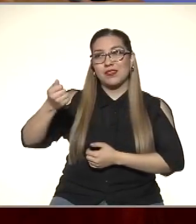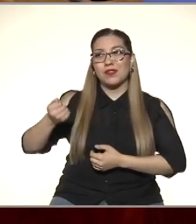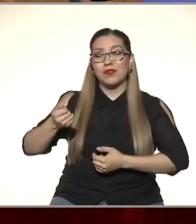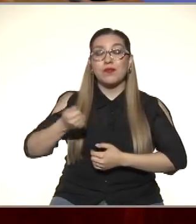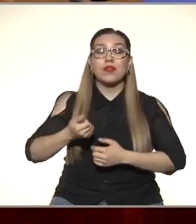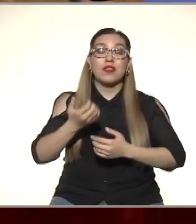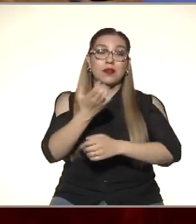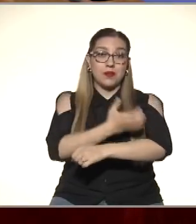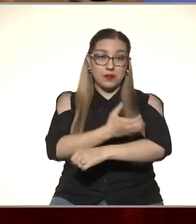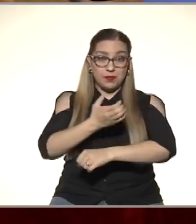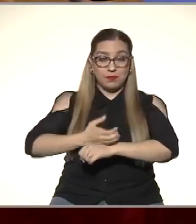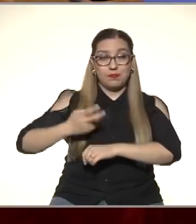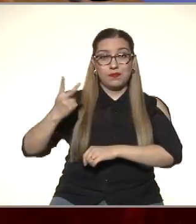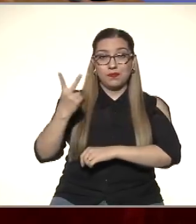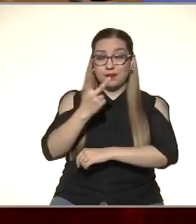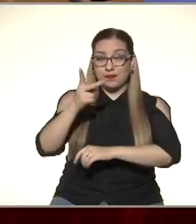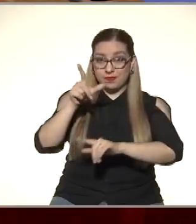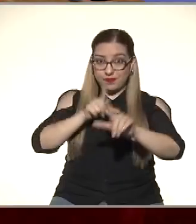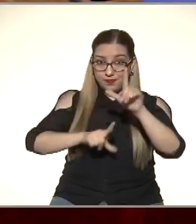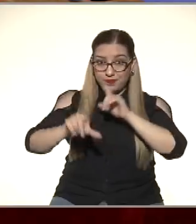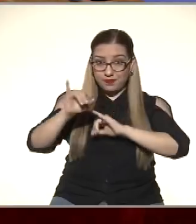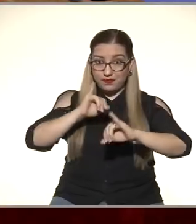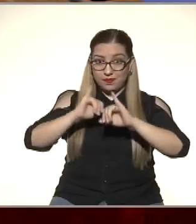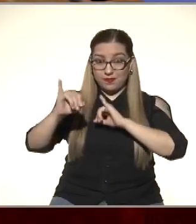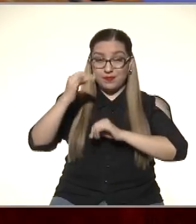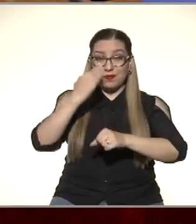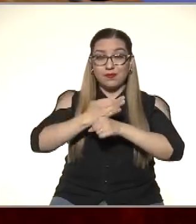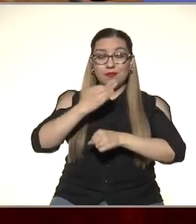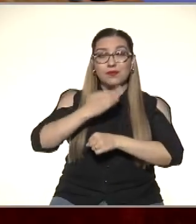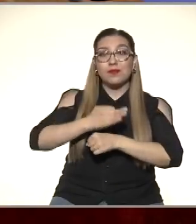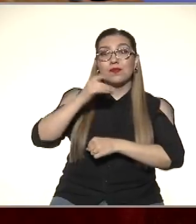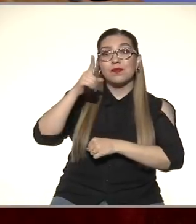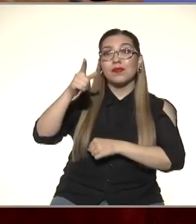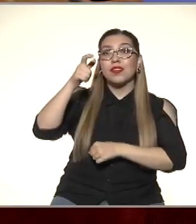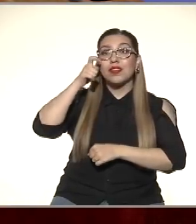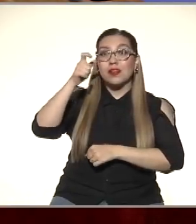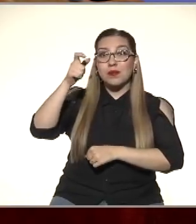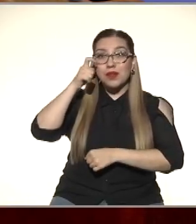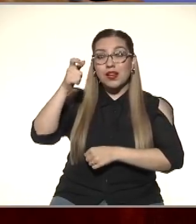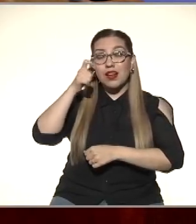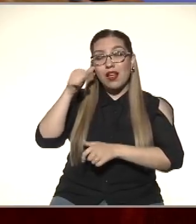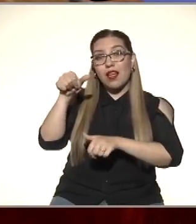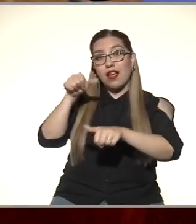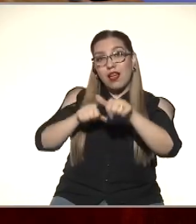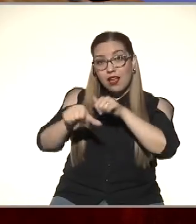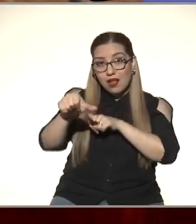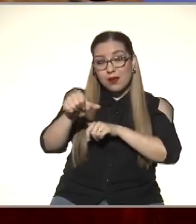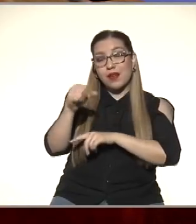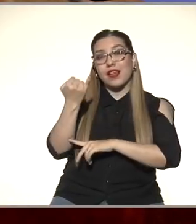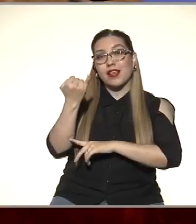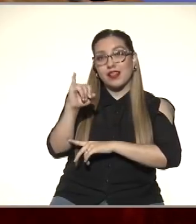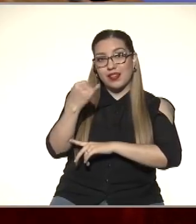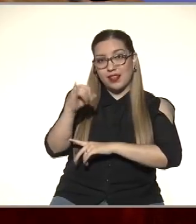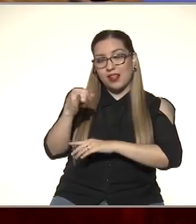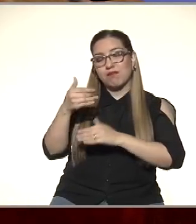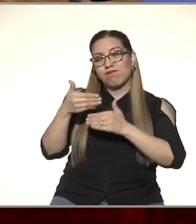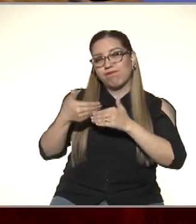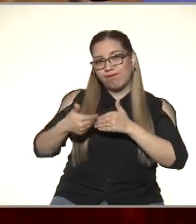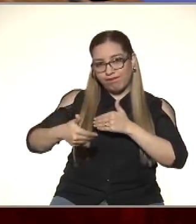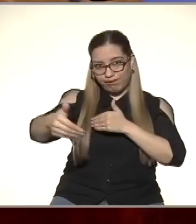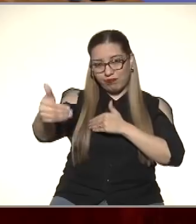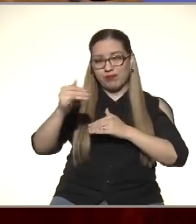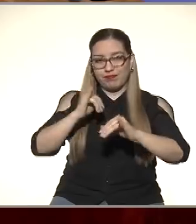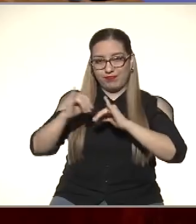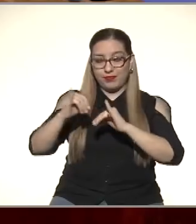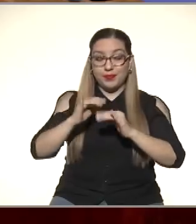compañeras intérpretes de lengua de señas mexicana. En este momento se encuentra Jimena Raya, que va a estar alternando a lo largo del programa con Istiel Caneda. Y